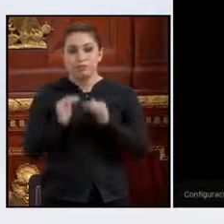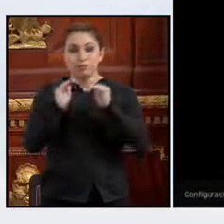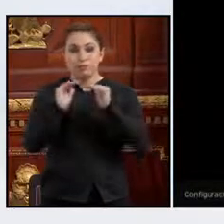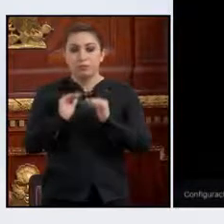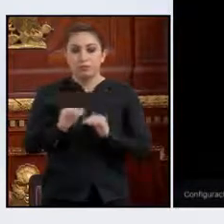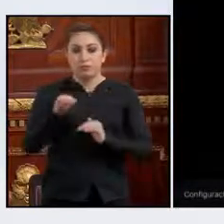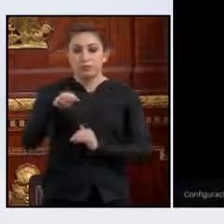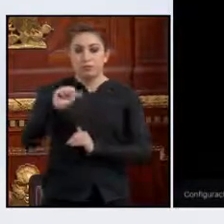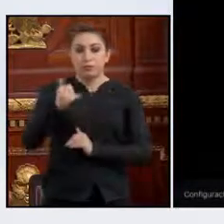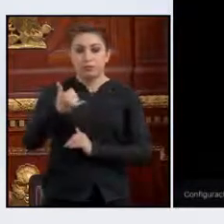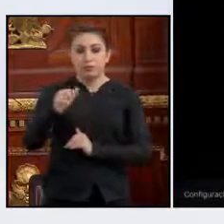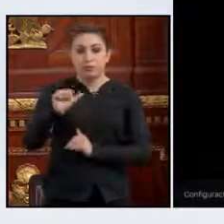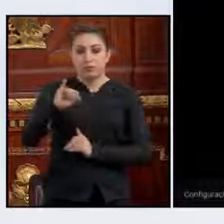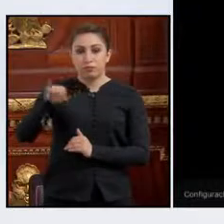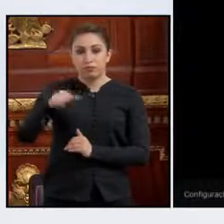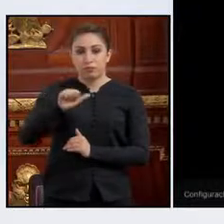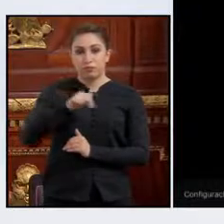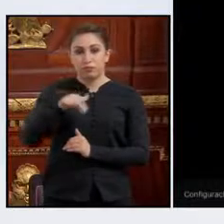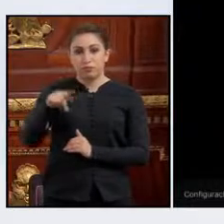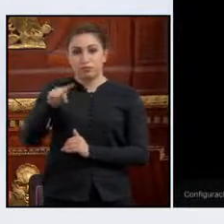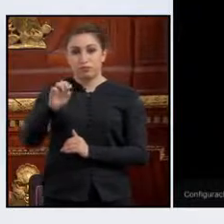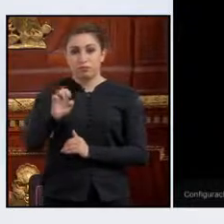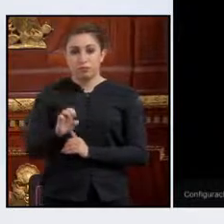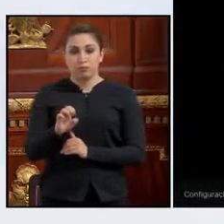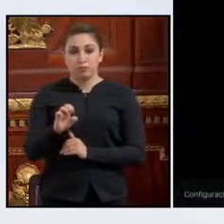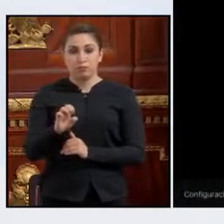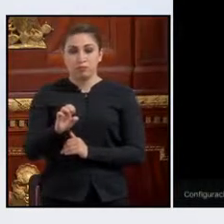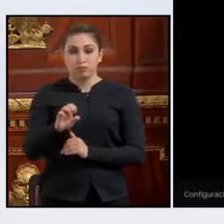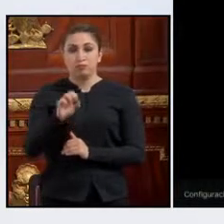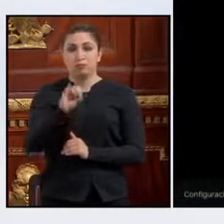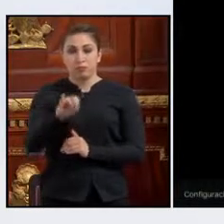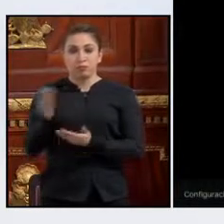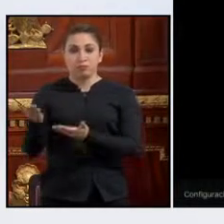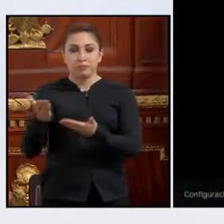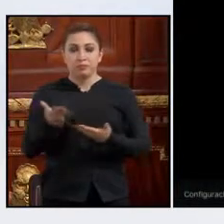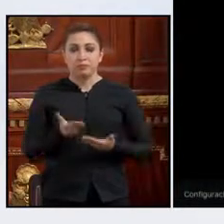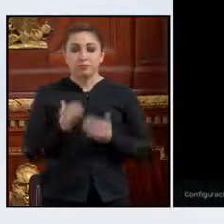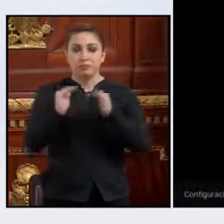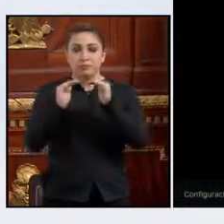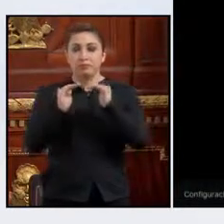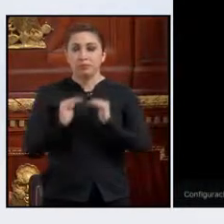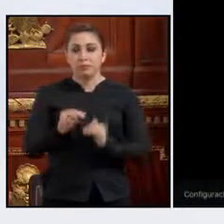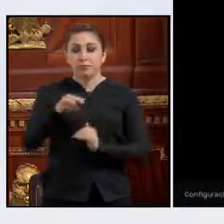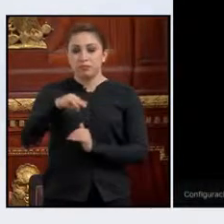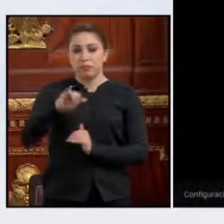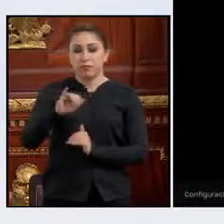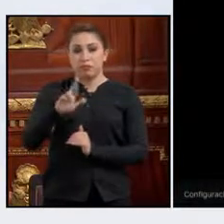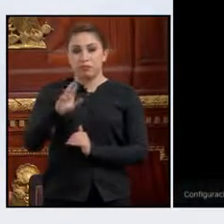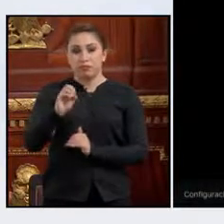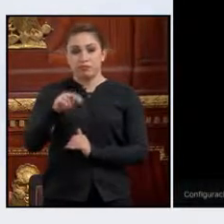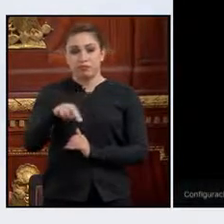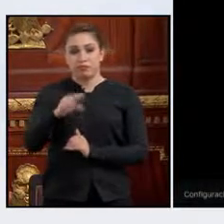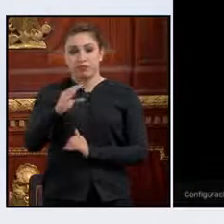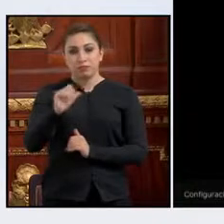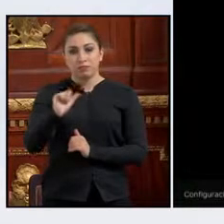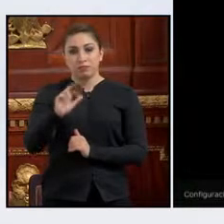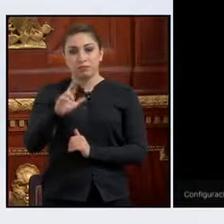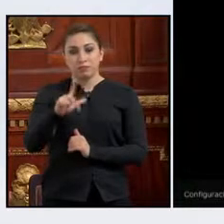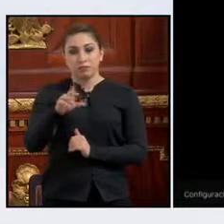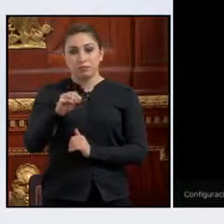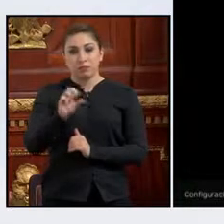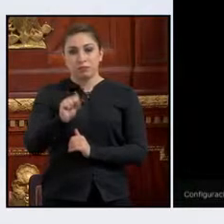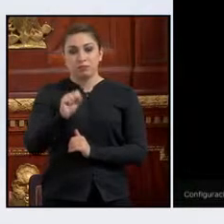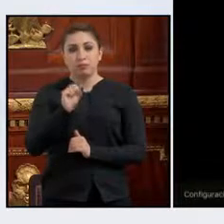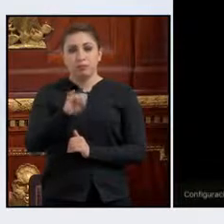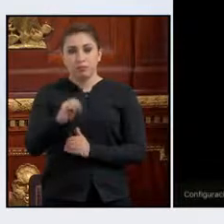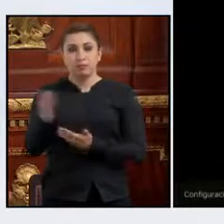Guerrero Maya Janet Elizabeth. Janet Guerrero, presente. Hernández Mirón Carlos. Mirón, presente,